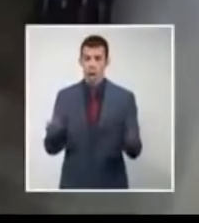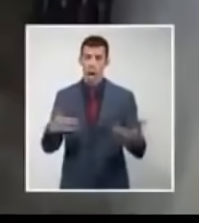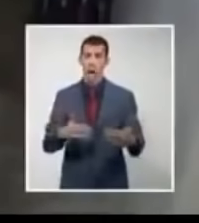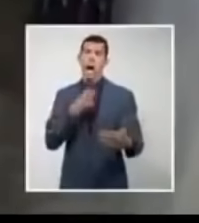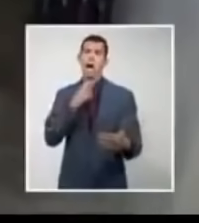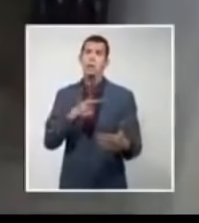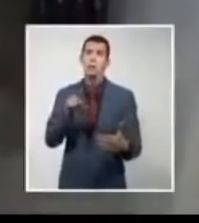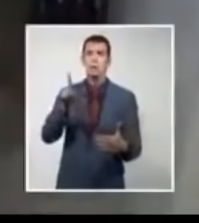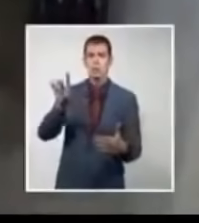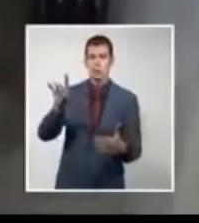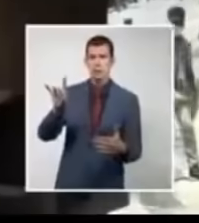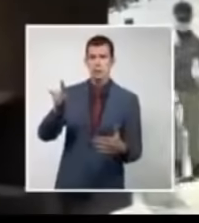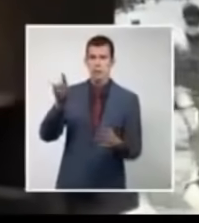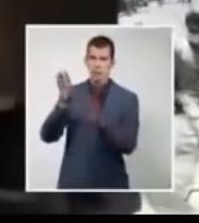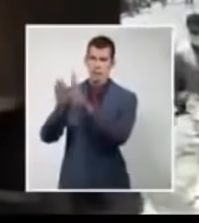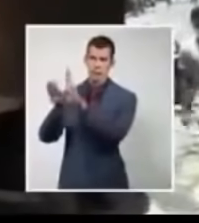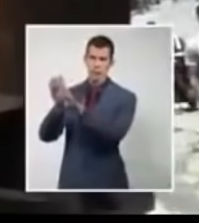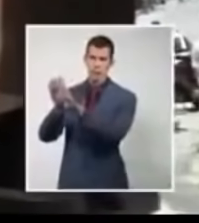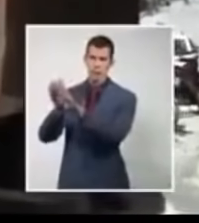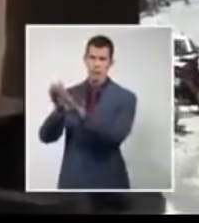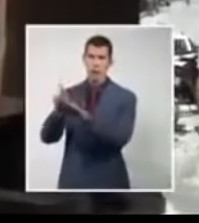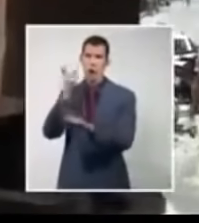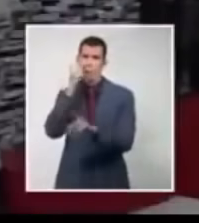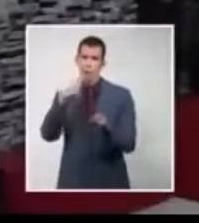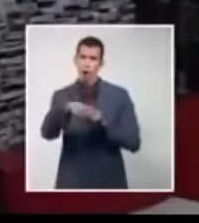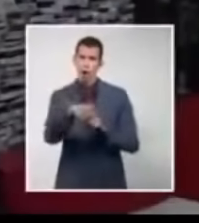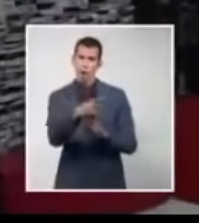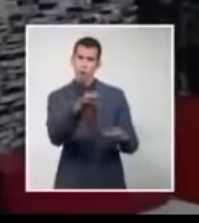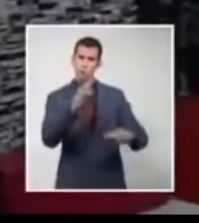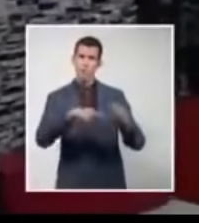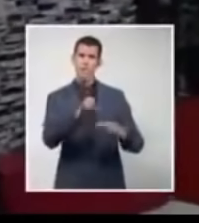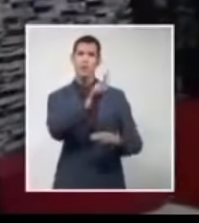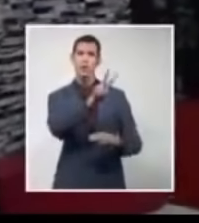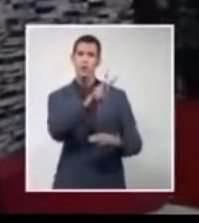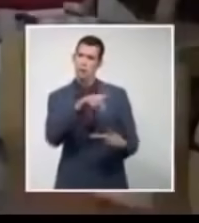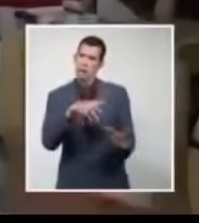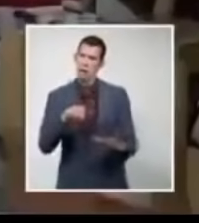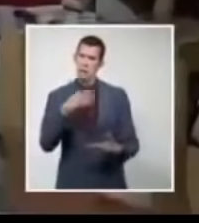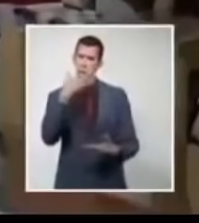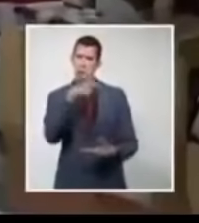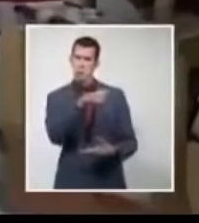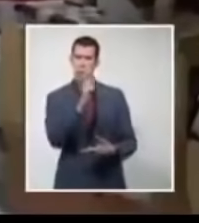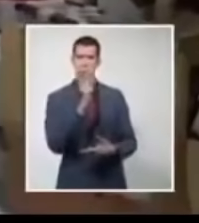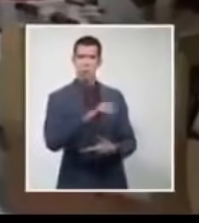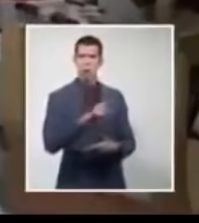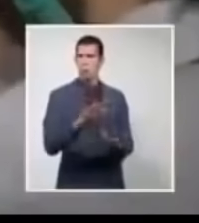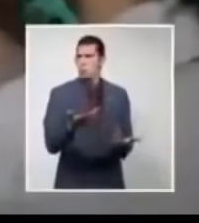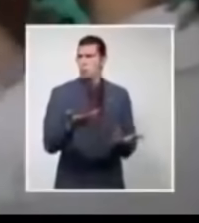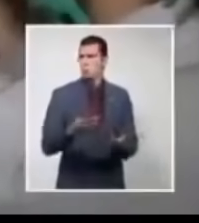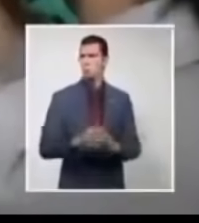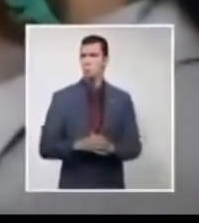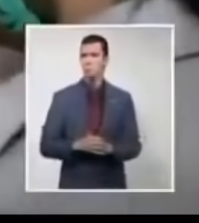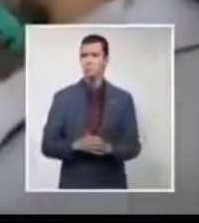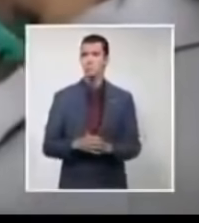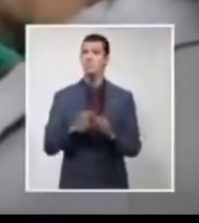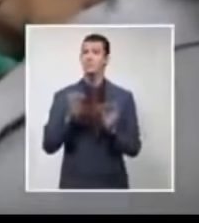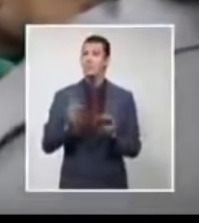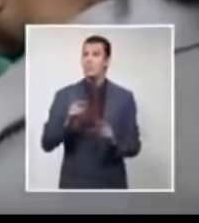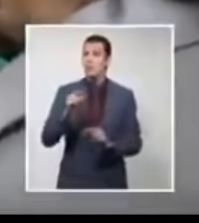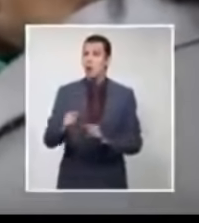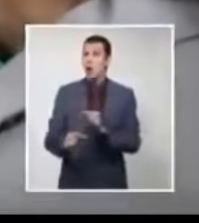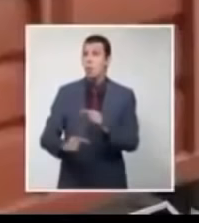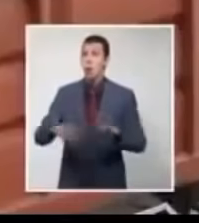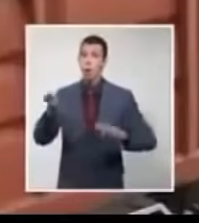debido al enriquecimiento ilícito de estos ciudadanos que les había permitido tener nivel de vida por encima de sus posibilidades